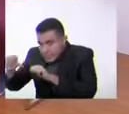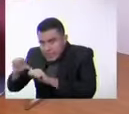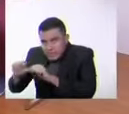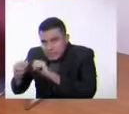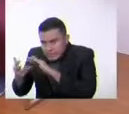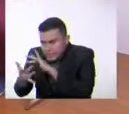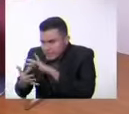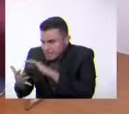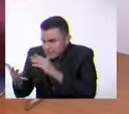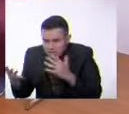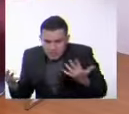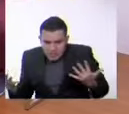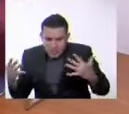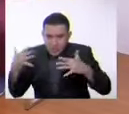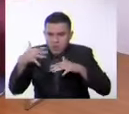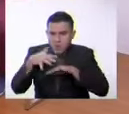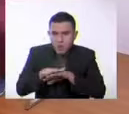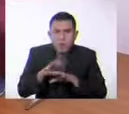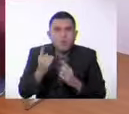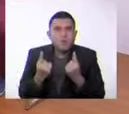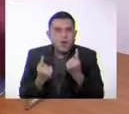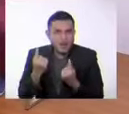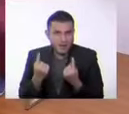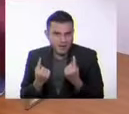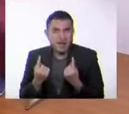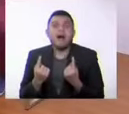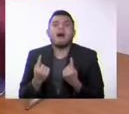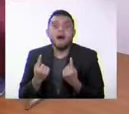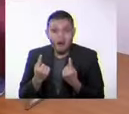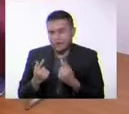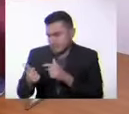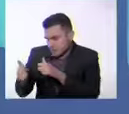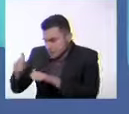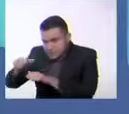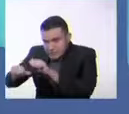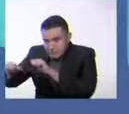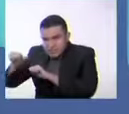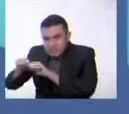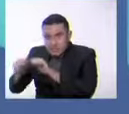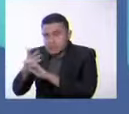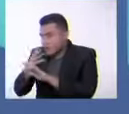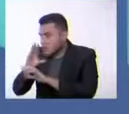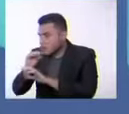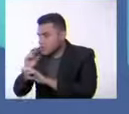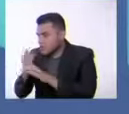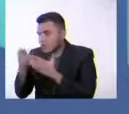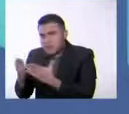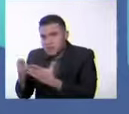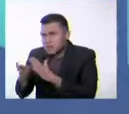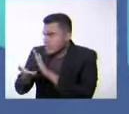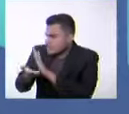Cuando hablamos de ciencia, muchas veces se relaciona con el aspecto de vanguardia, sí, desarrollo